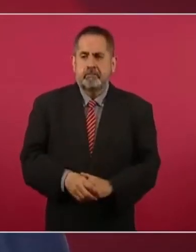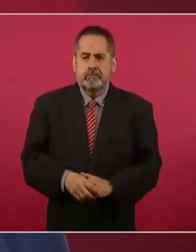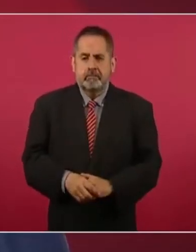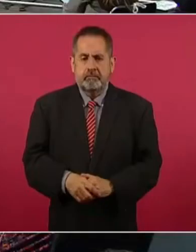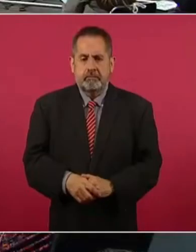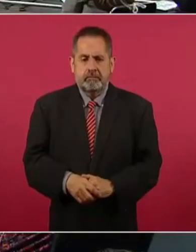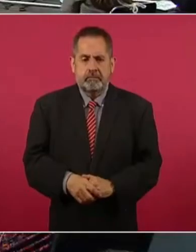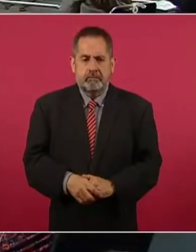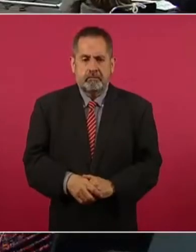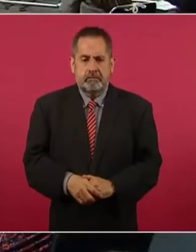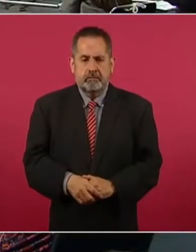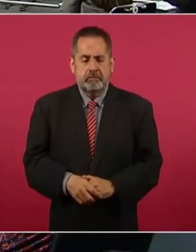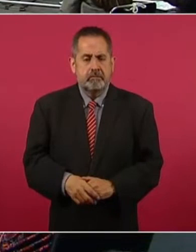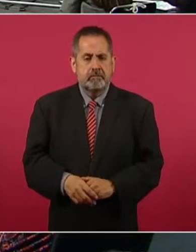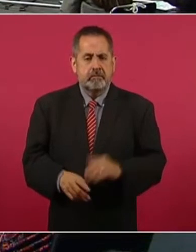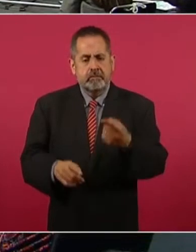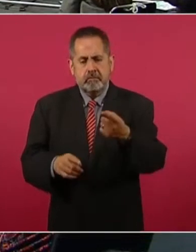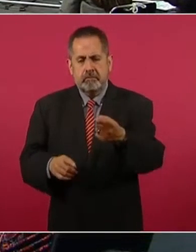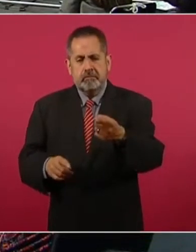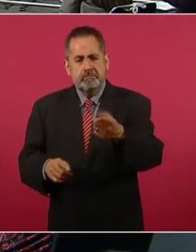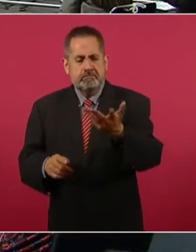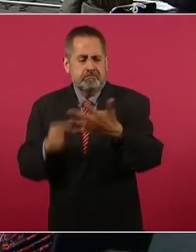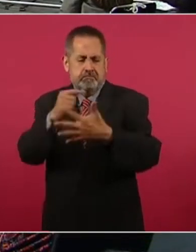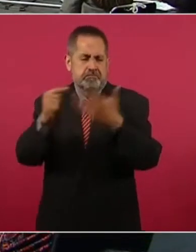Y que no se está discriminando. Entre otras cosas,